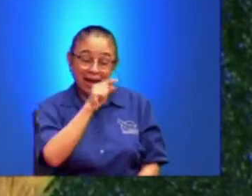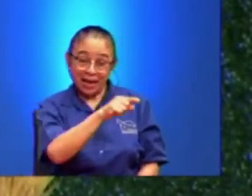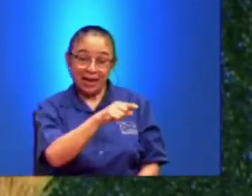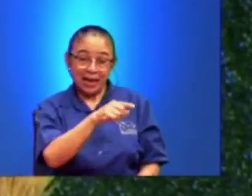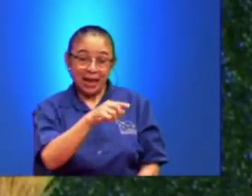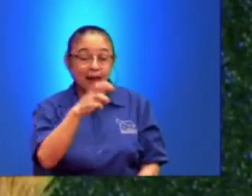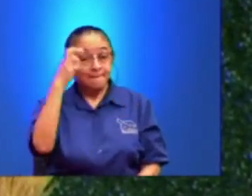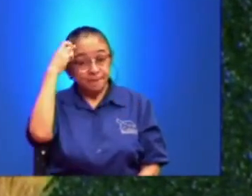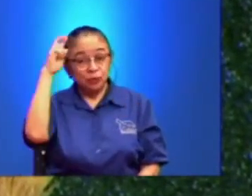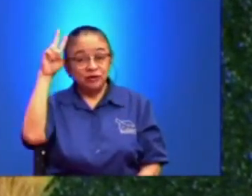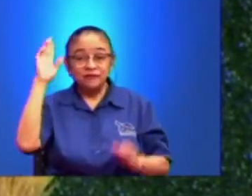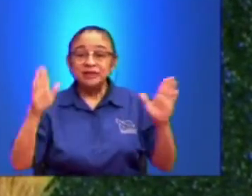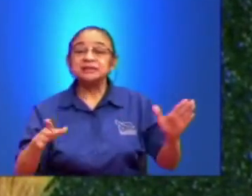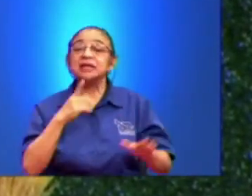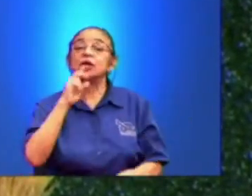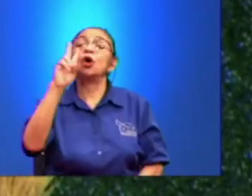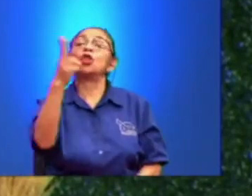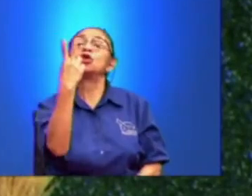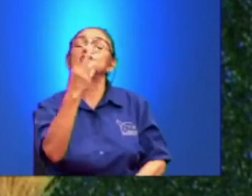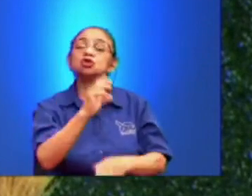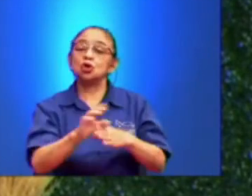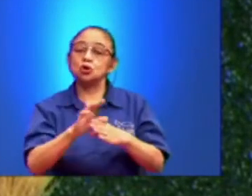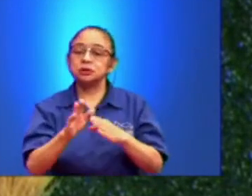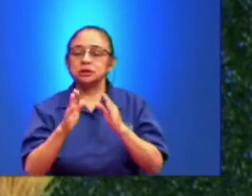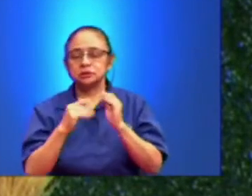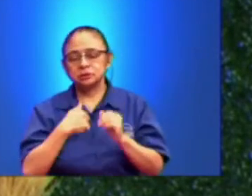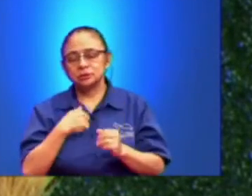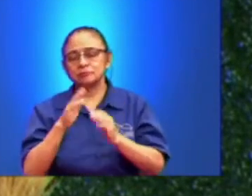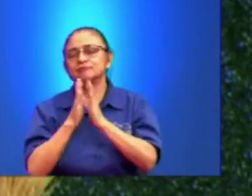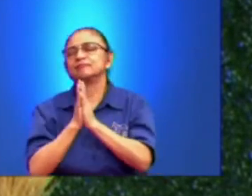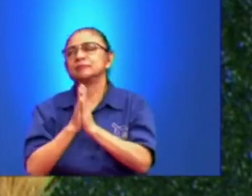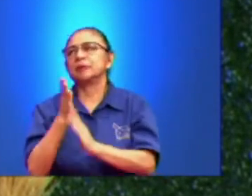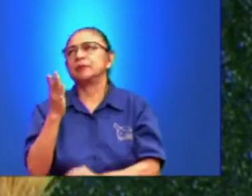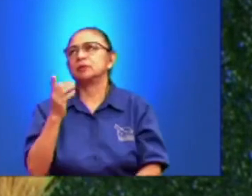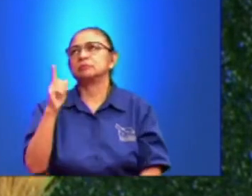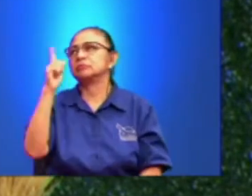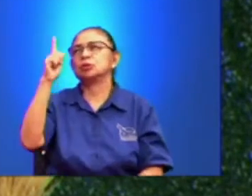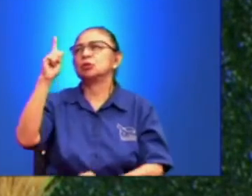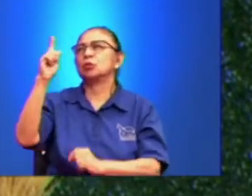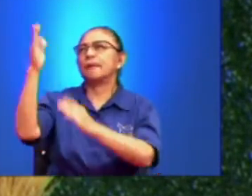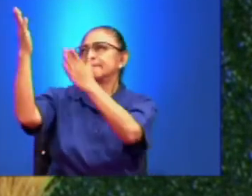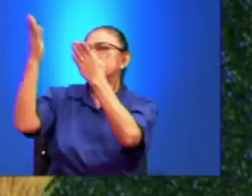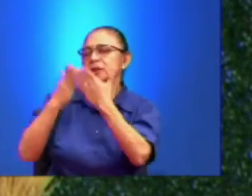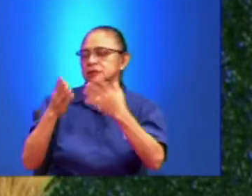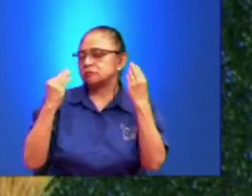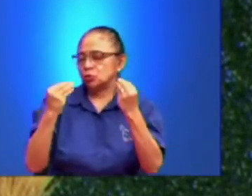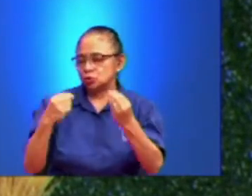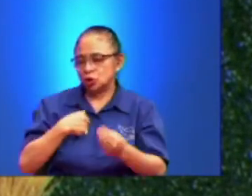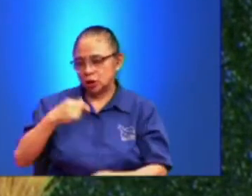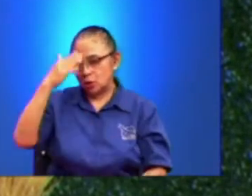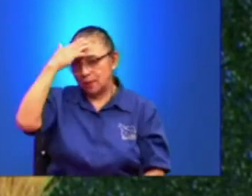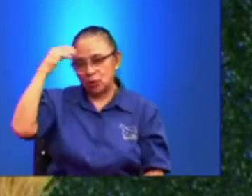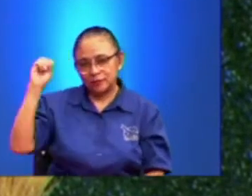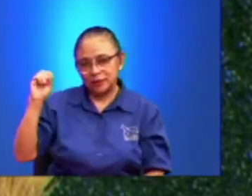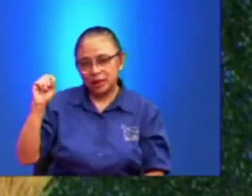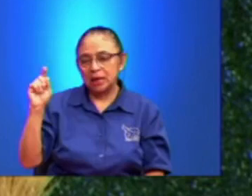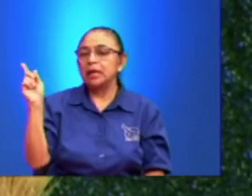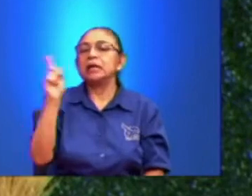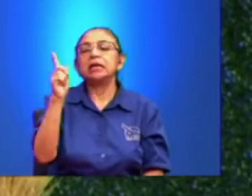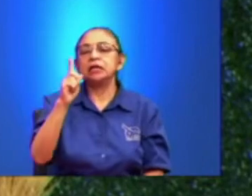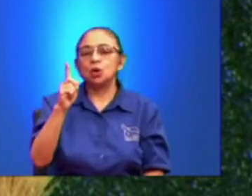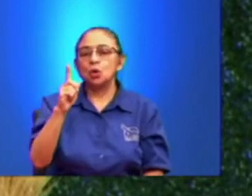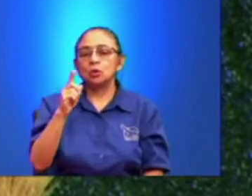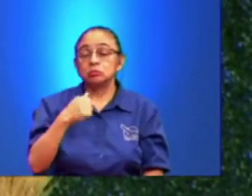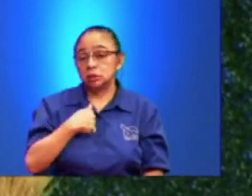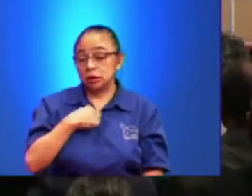cosas te pido no me des mucho que me olvide ti ni tampoco que